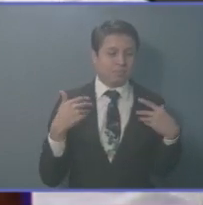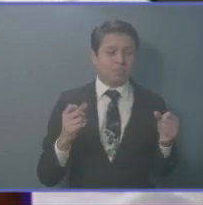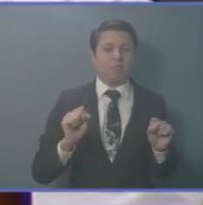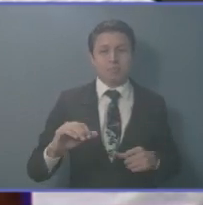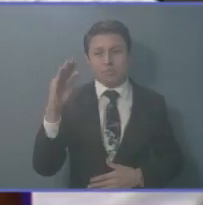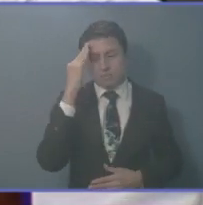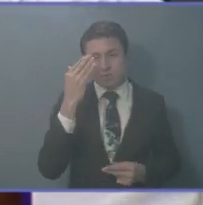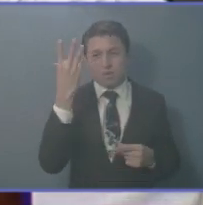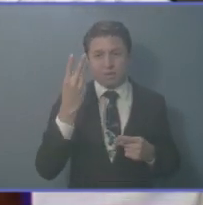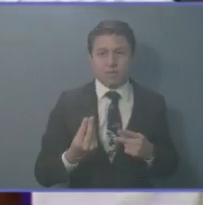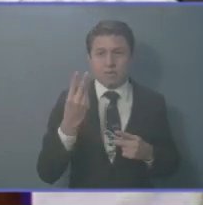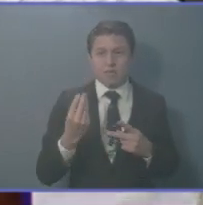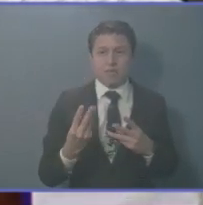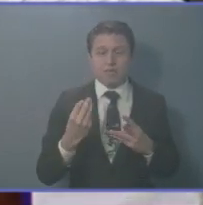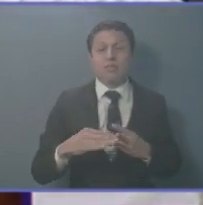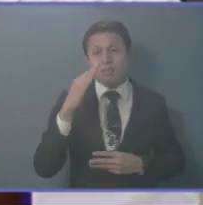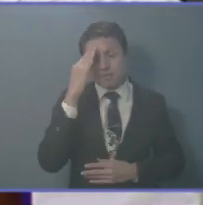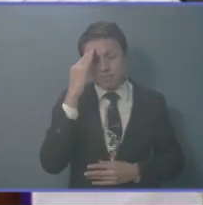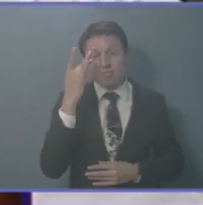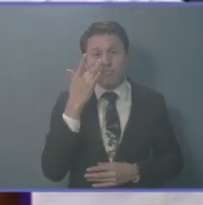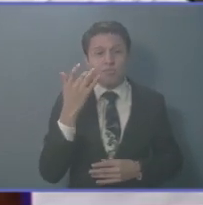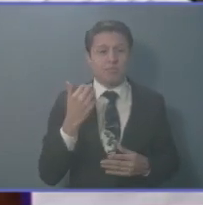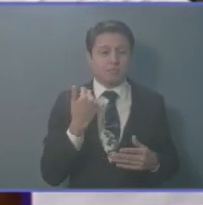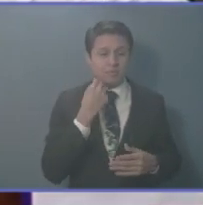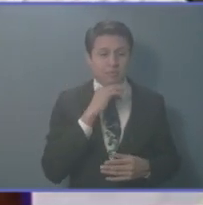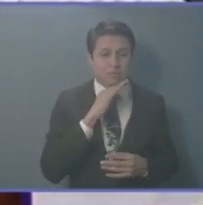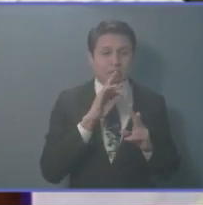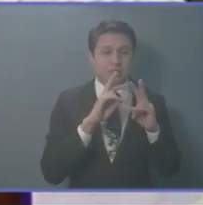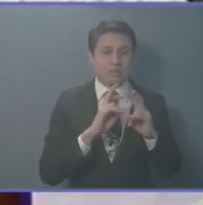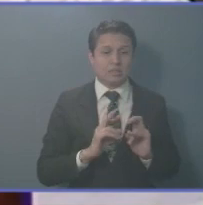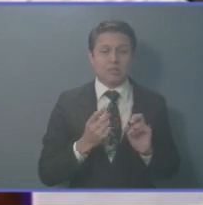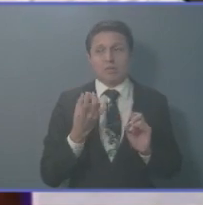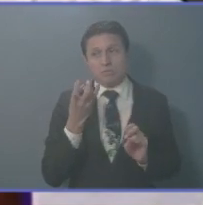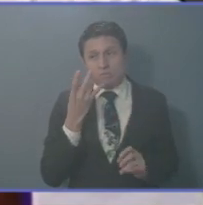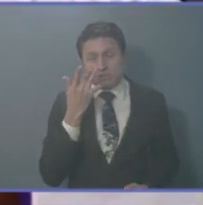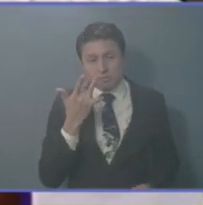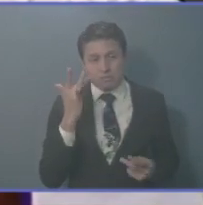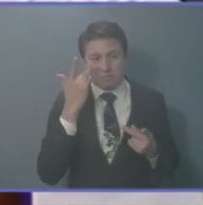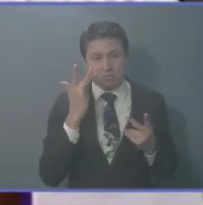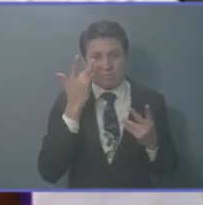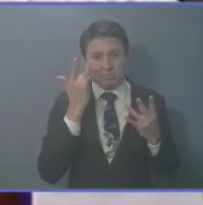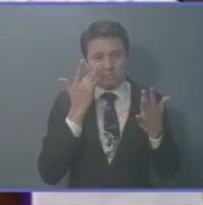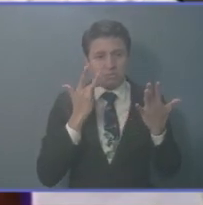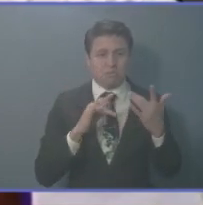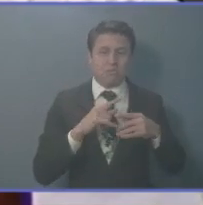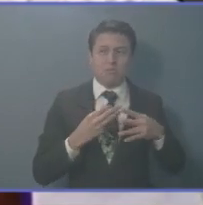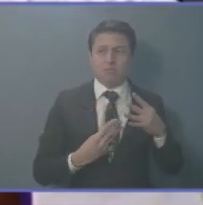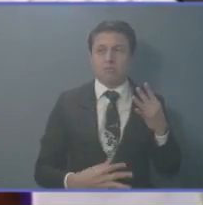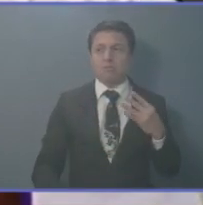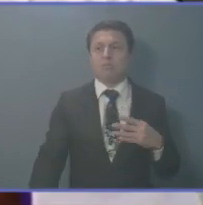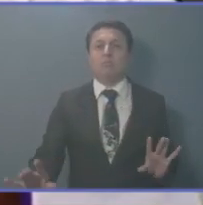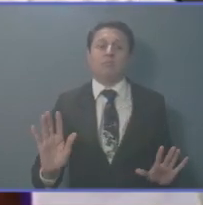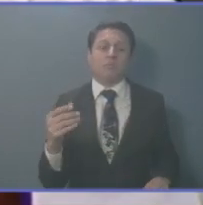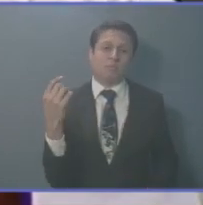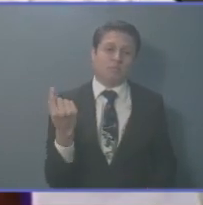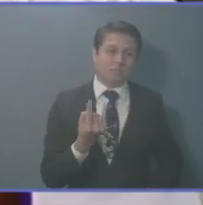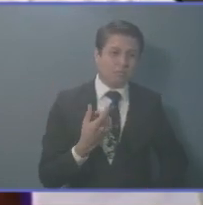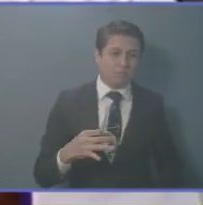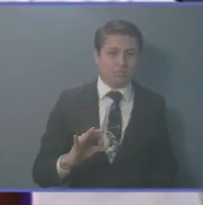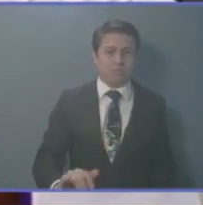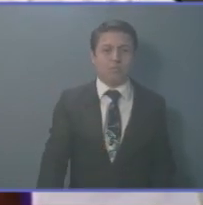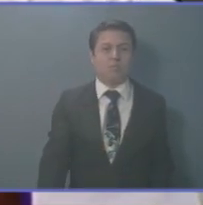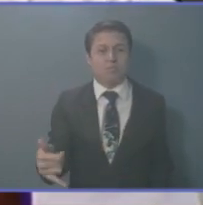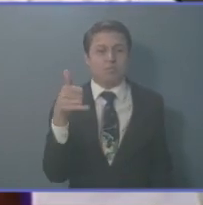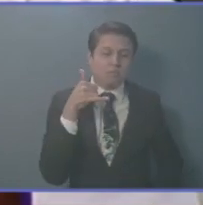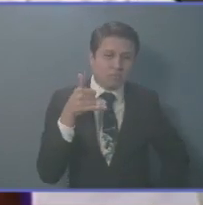conocer diariamente el estado de salud de las personas expuestas. Este puede realizarse a través de visitas, llamadas telefónicas u otros que permitan